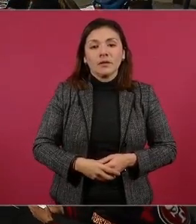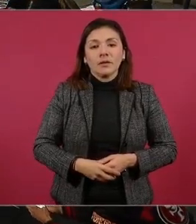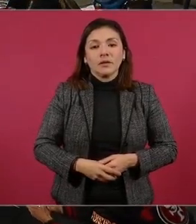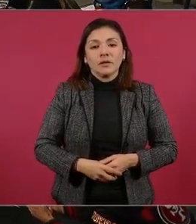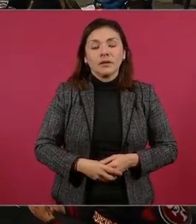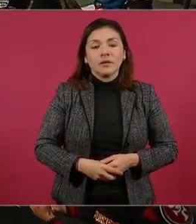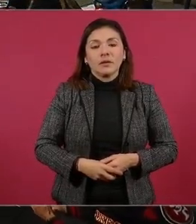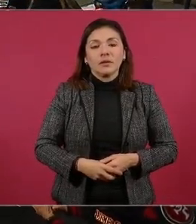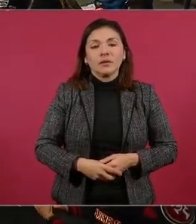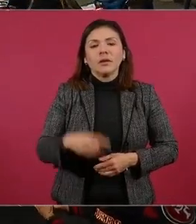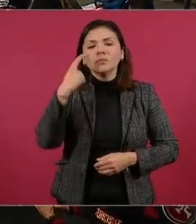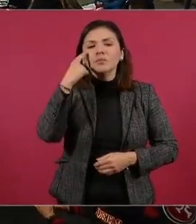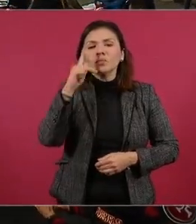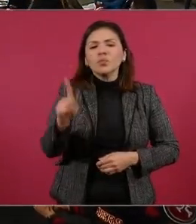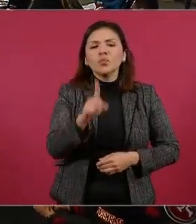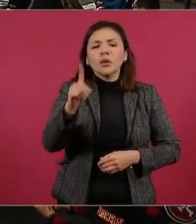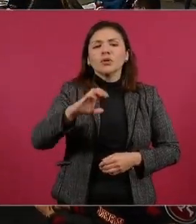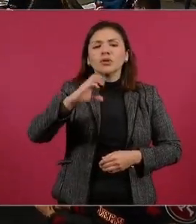chicomucelo